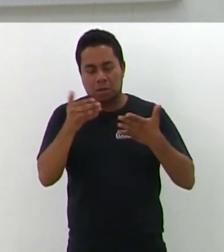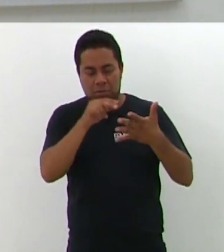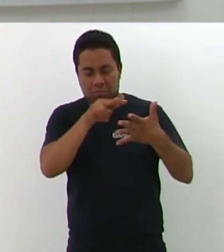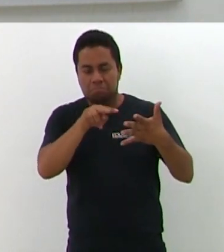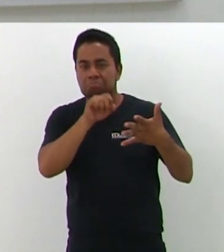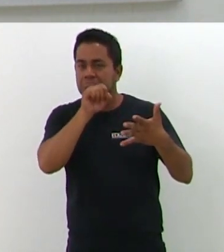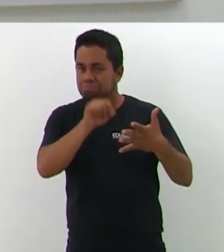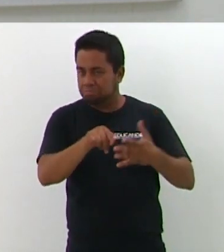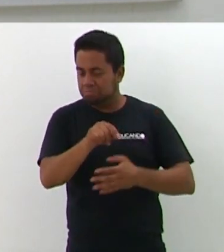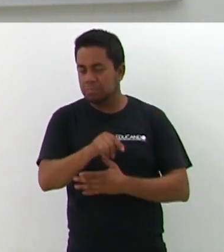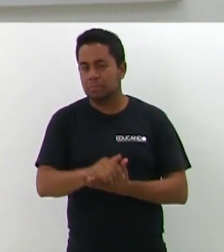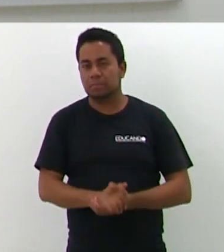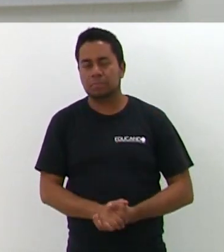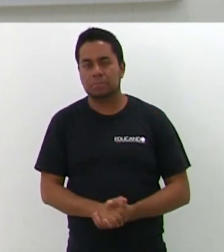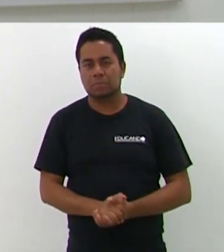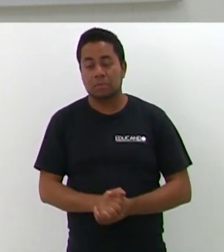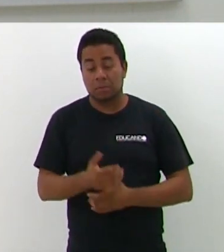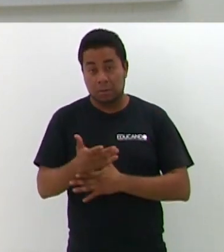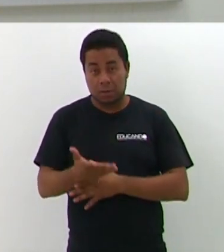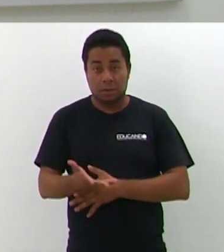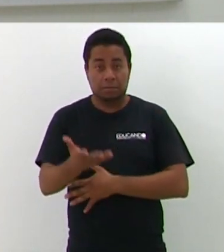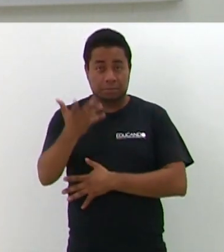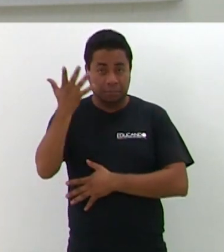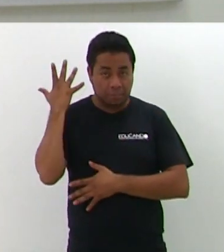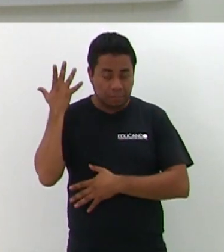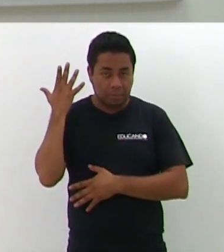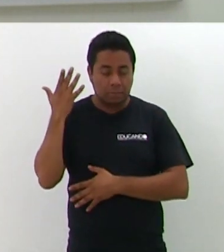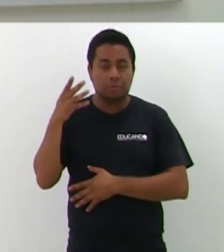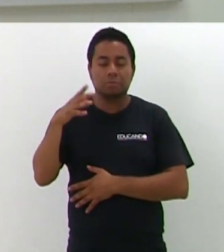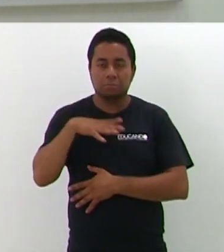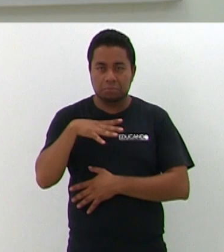ahorita. Érase una vez un,